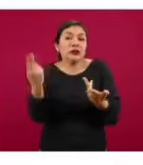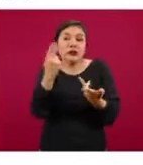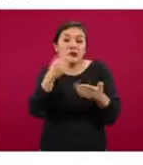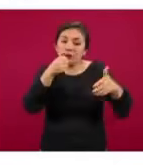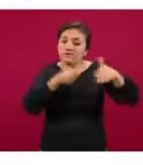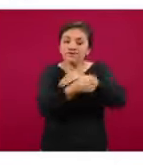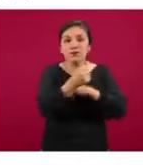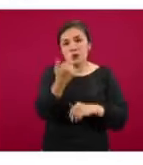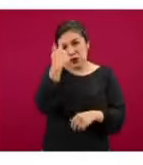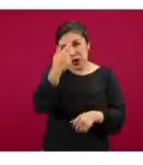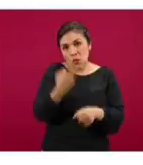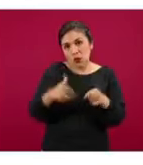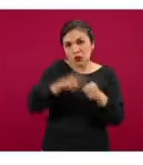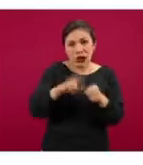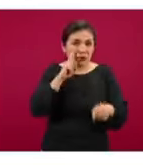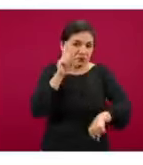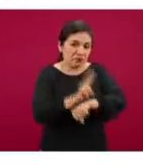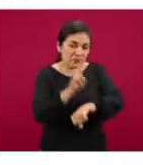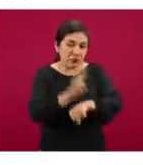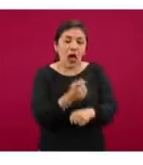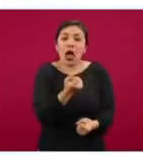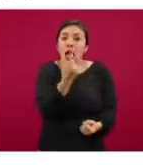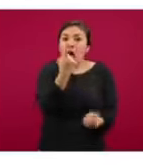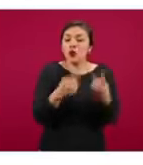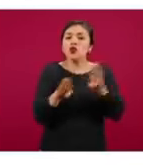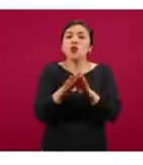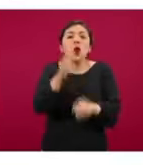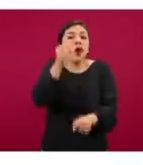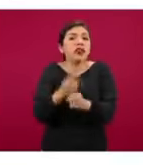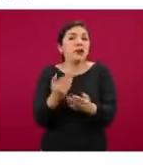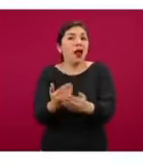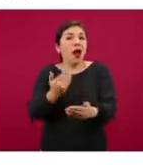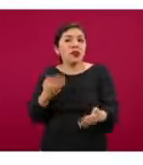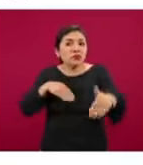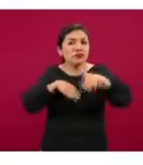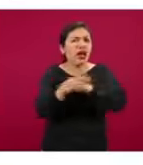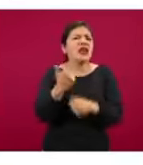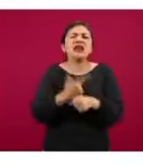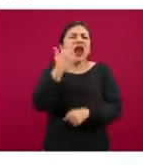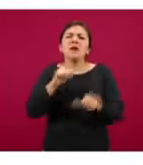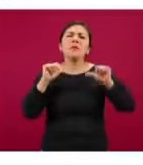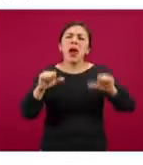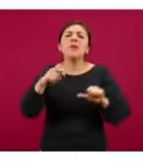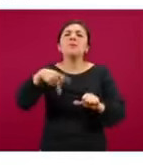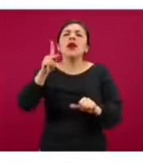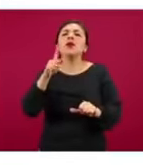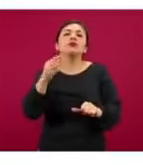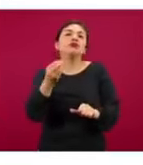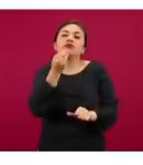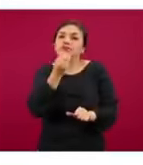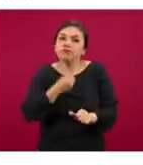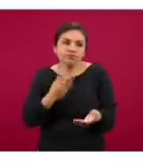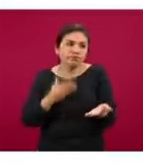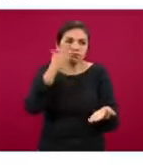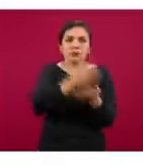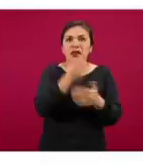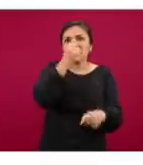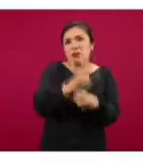ser hospitalizados. Algunos inclusive de manera temprana, a lo mejor no están tan graves, pero lo hacen de manera temprana para